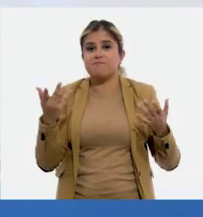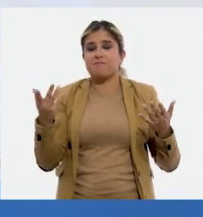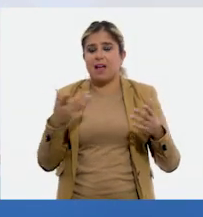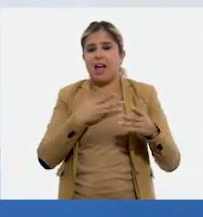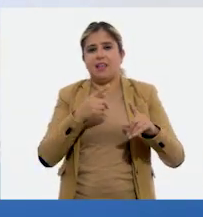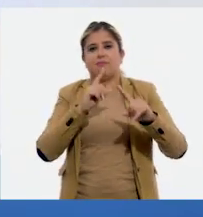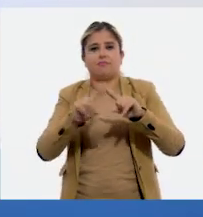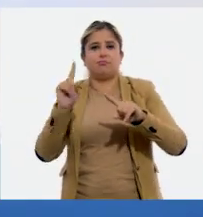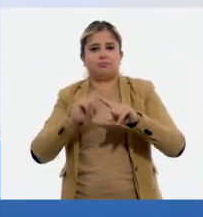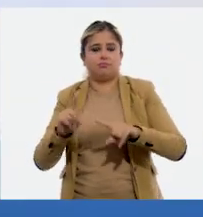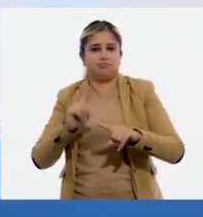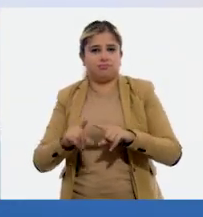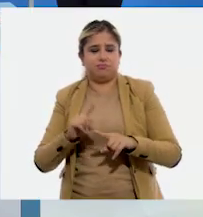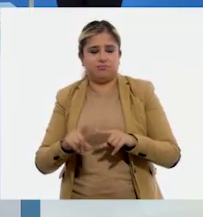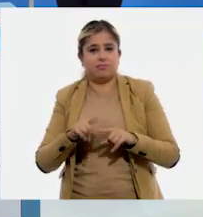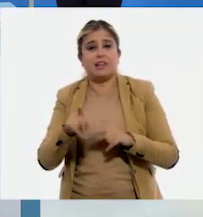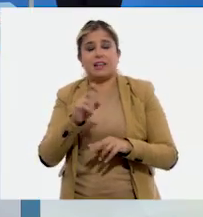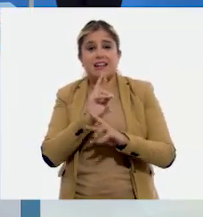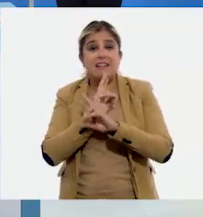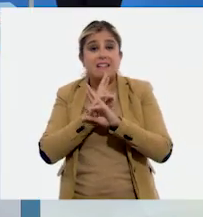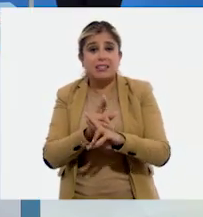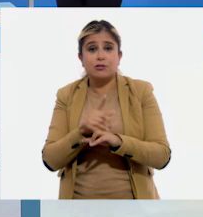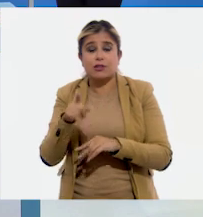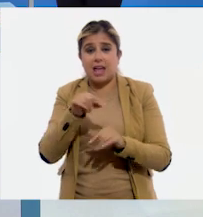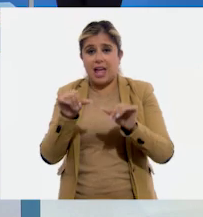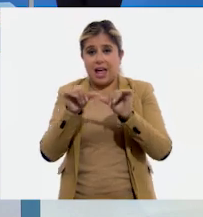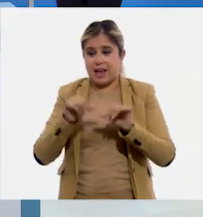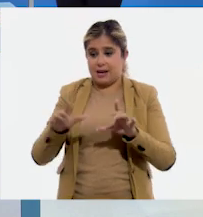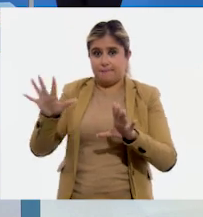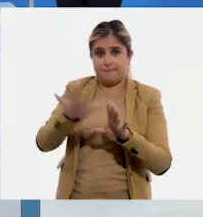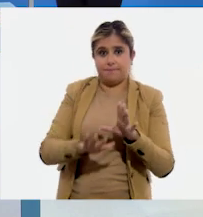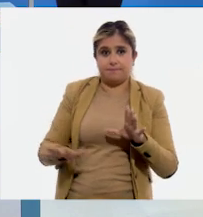resultado que de esta área